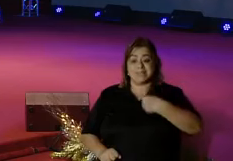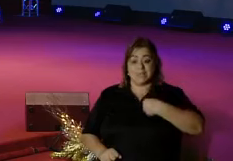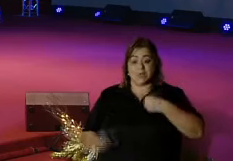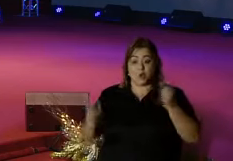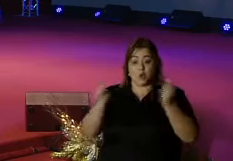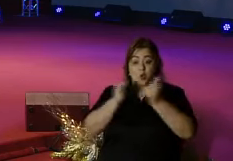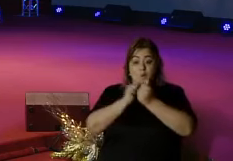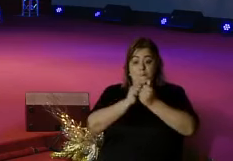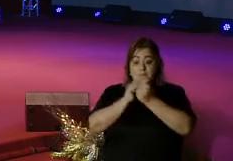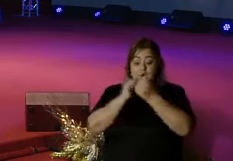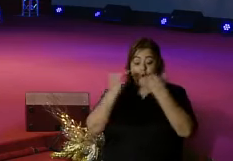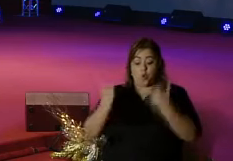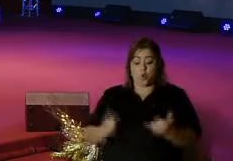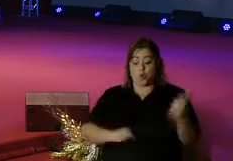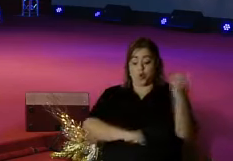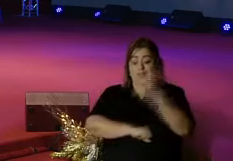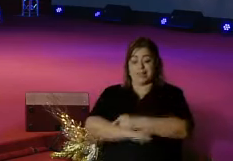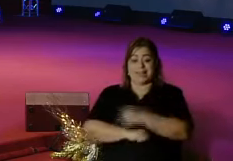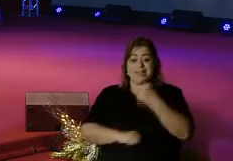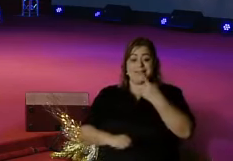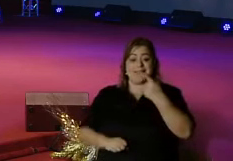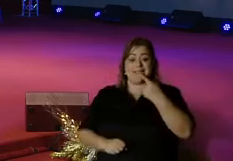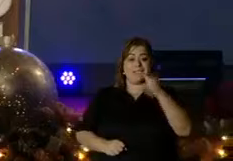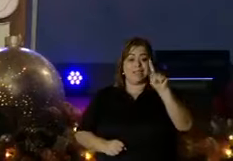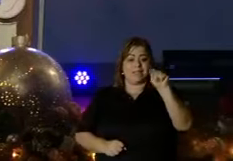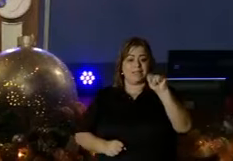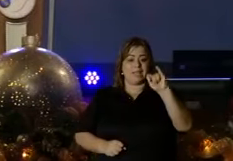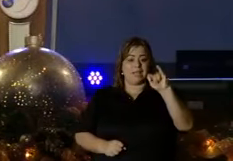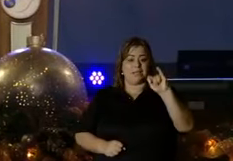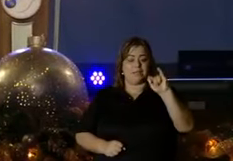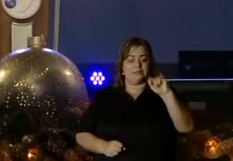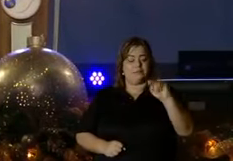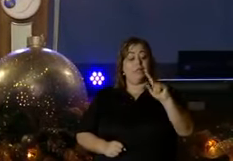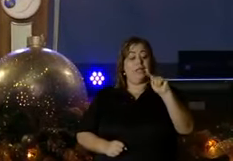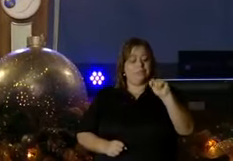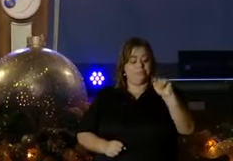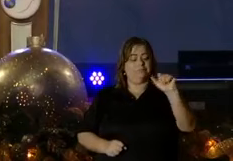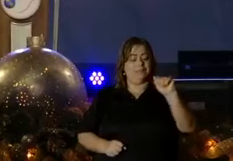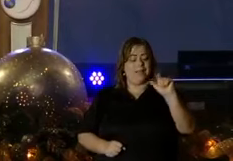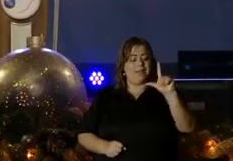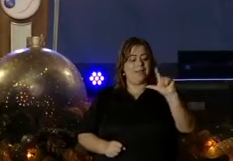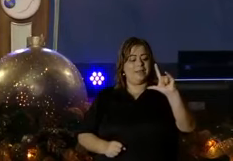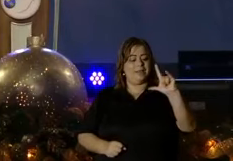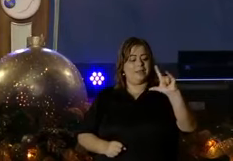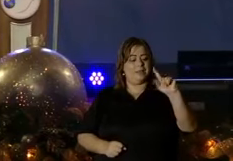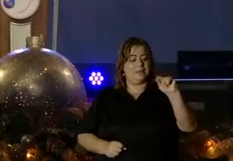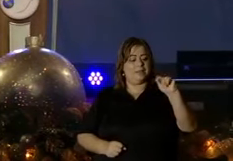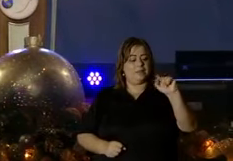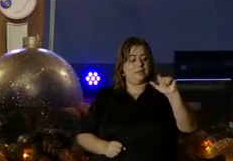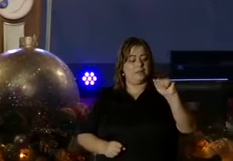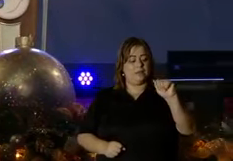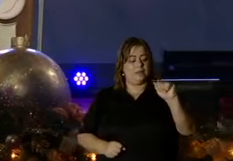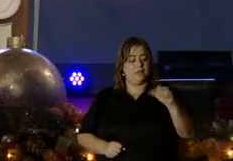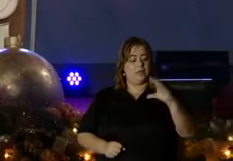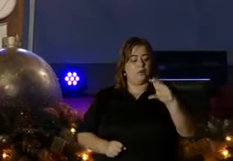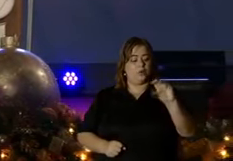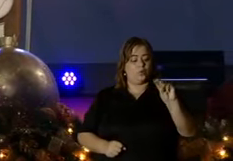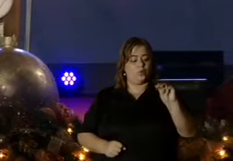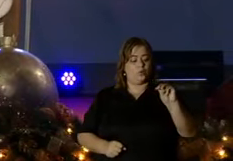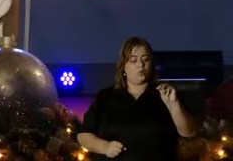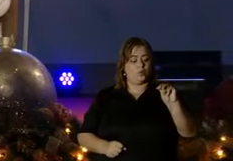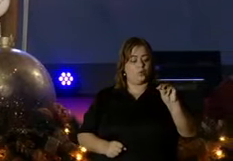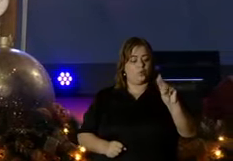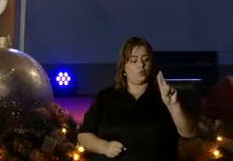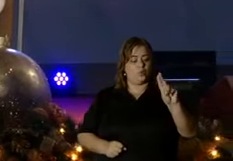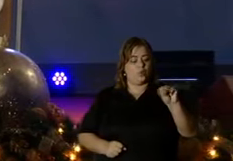este día, Talita Kumi, Talita Kumi, ese milagro es, ese milagro ya es,